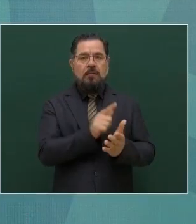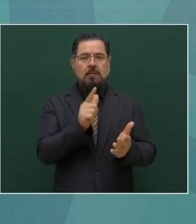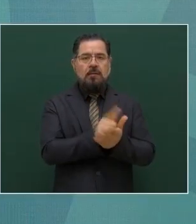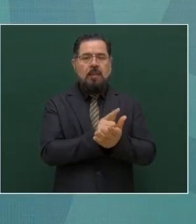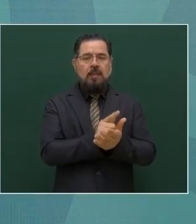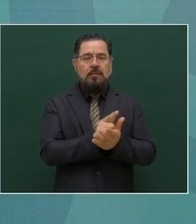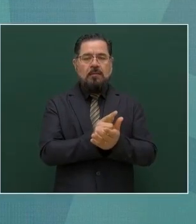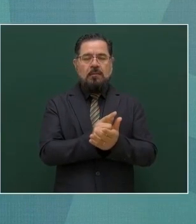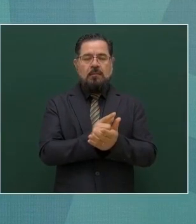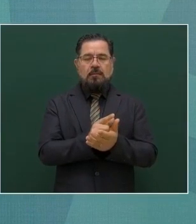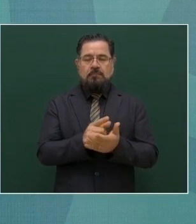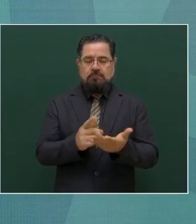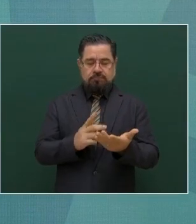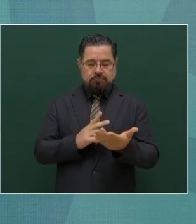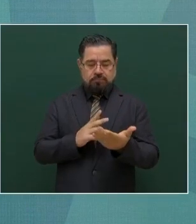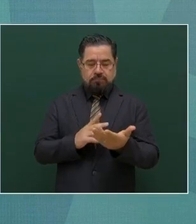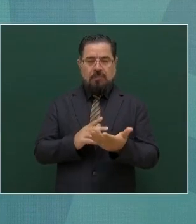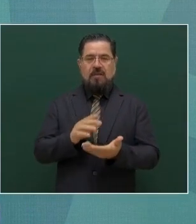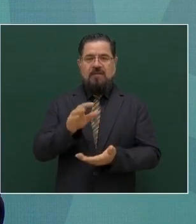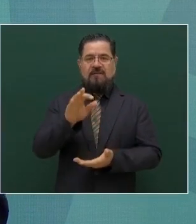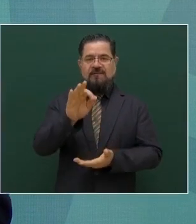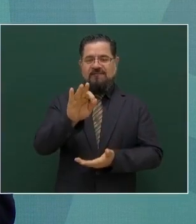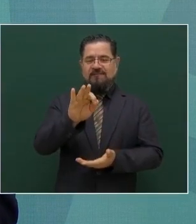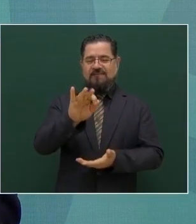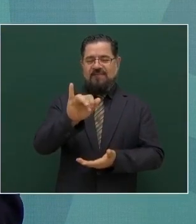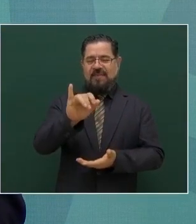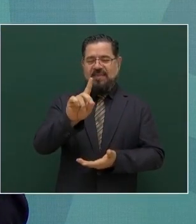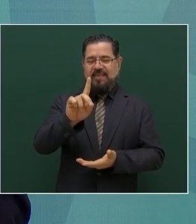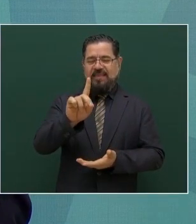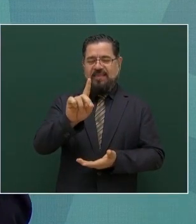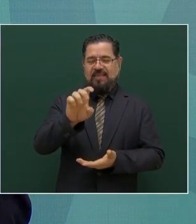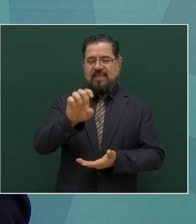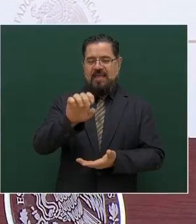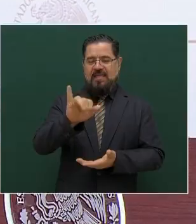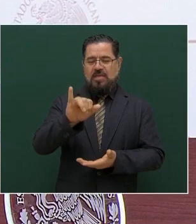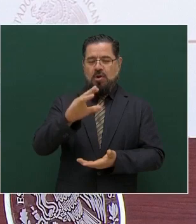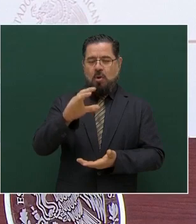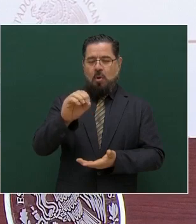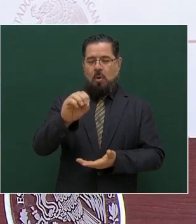fideicomisos que tenía el Poder Judicial